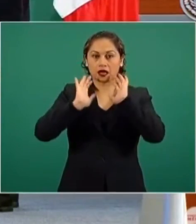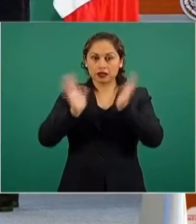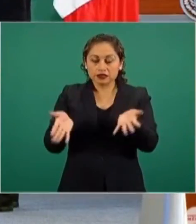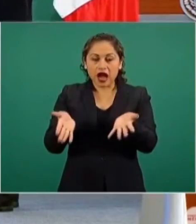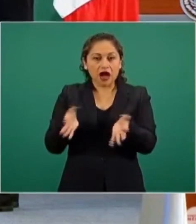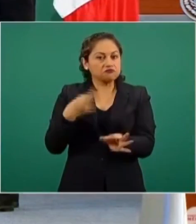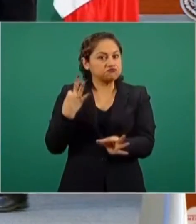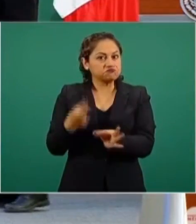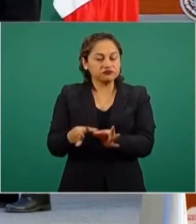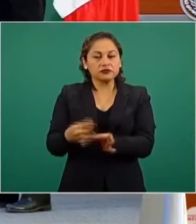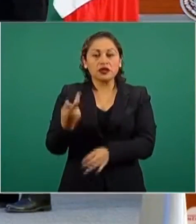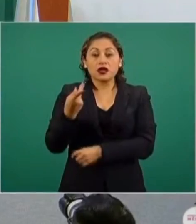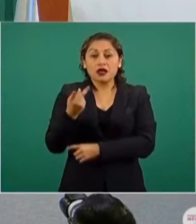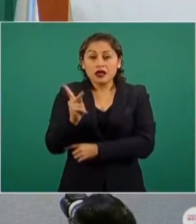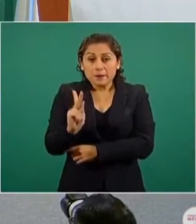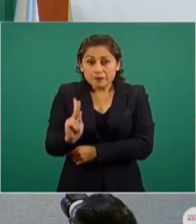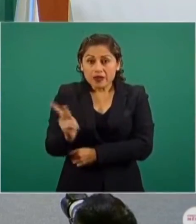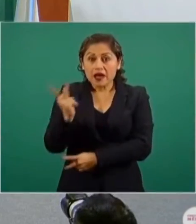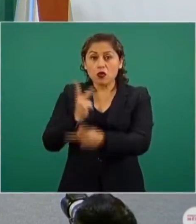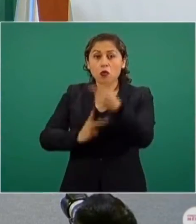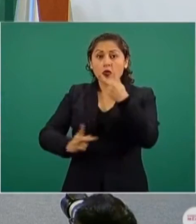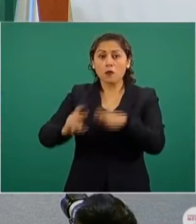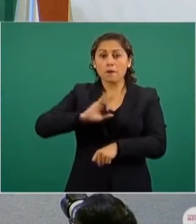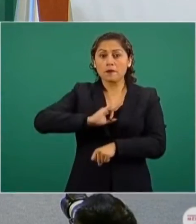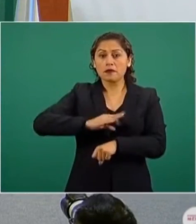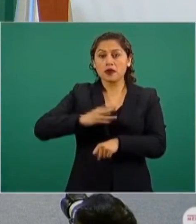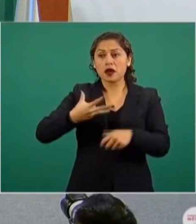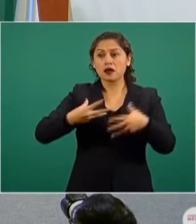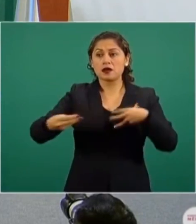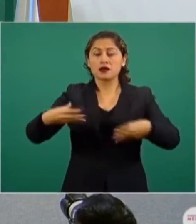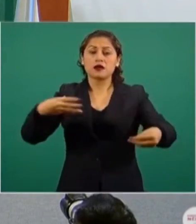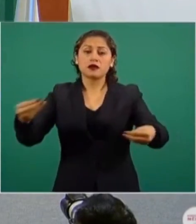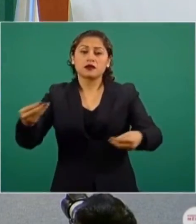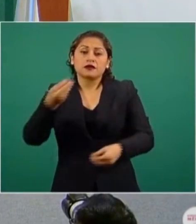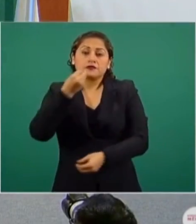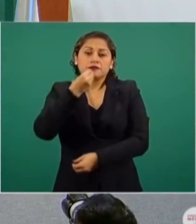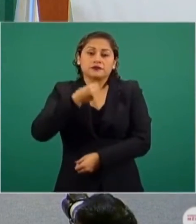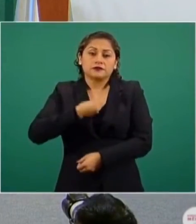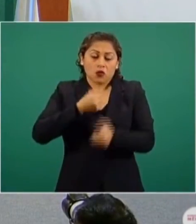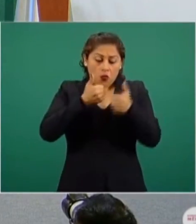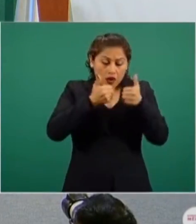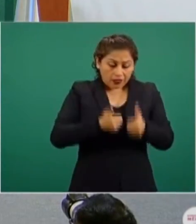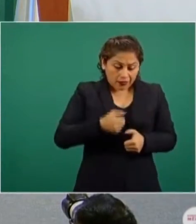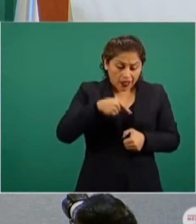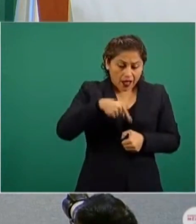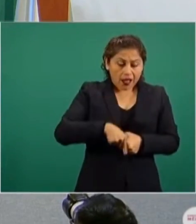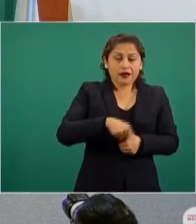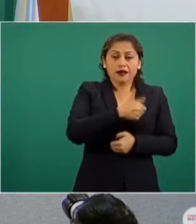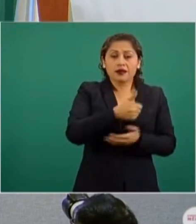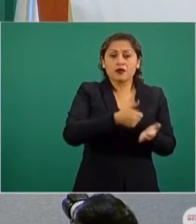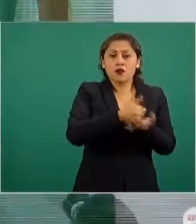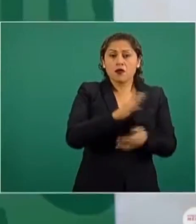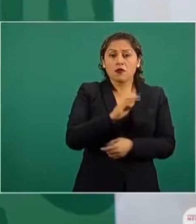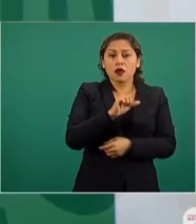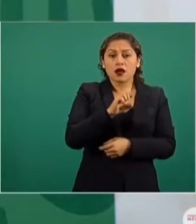pandemia de COVID nos quedamos confinados acá en Belén. Y no pudimos llegar